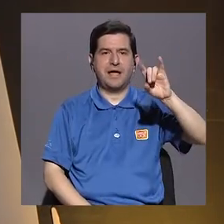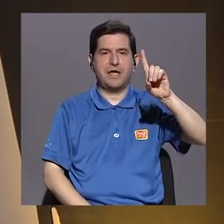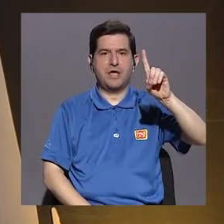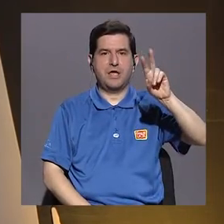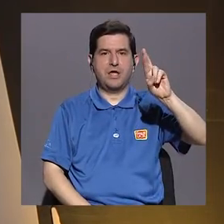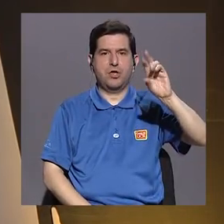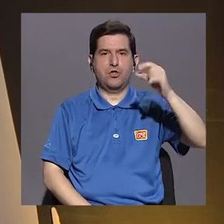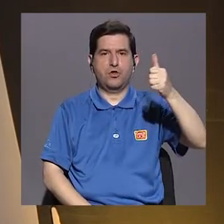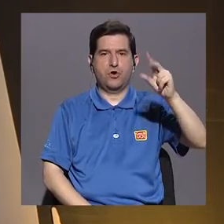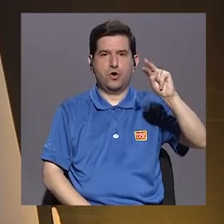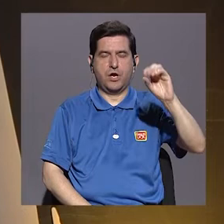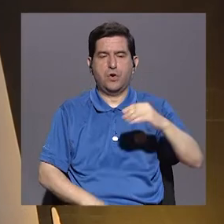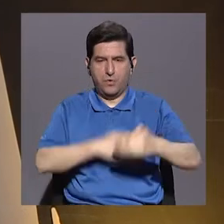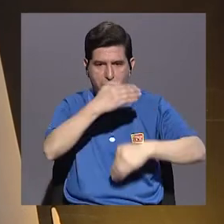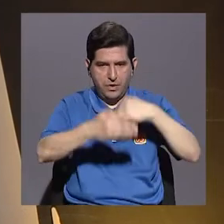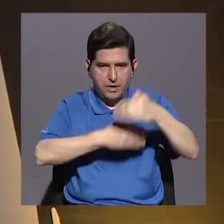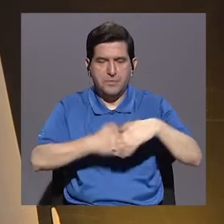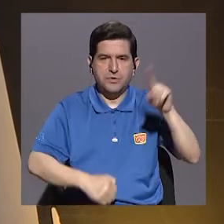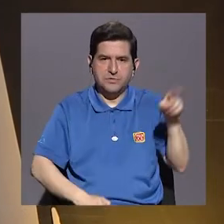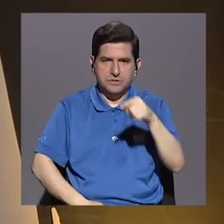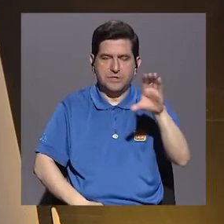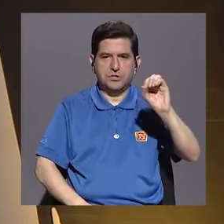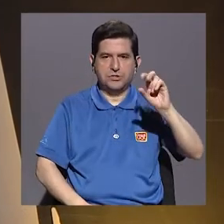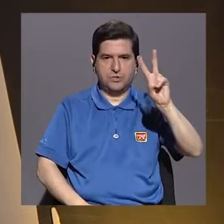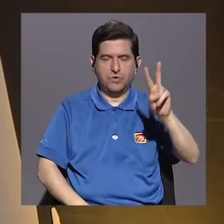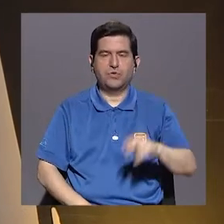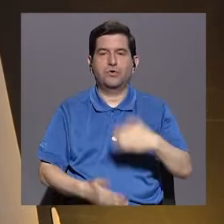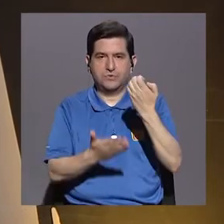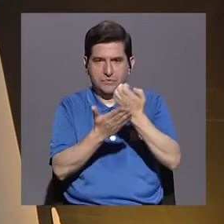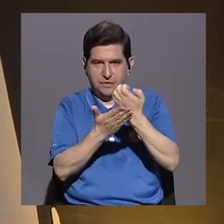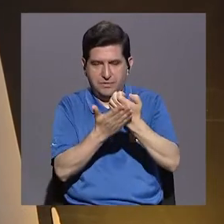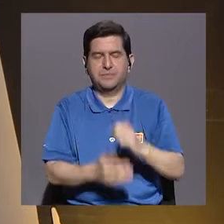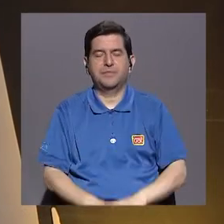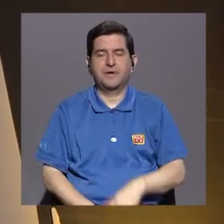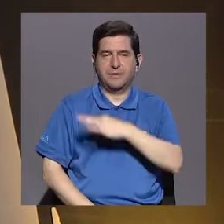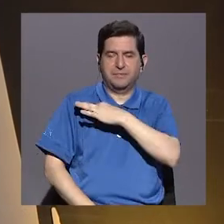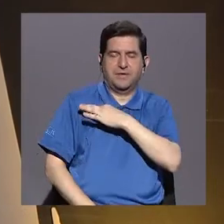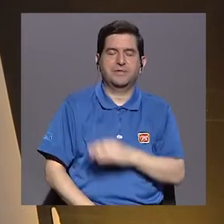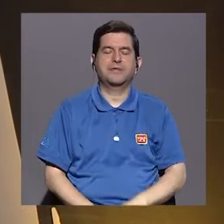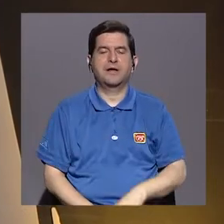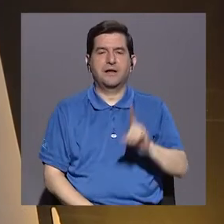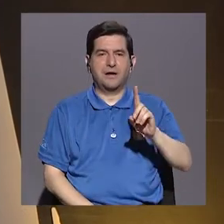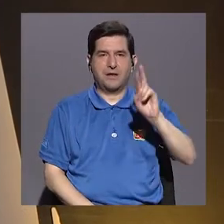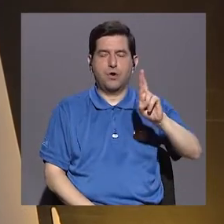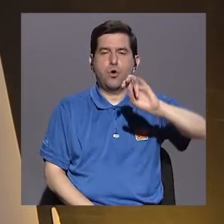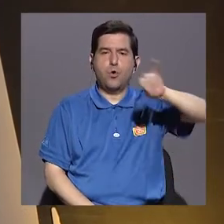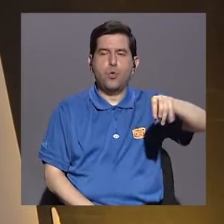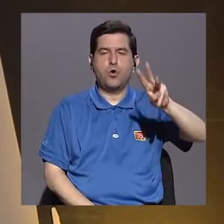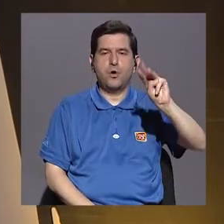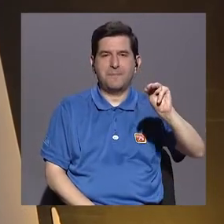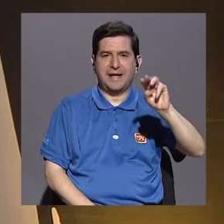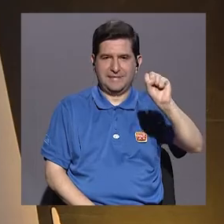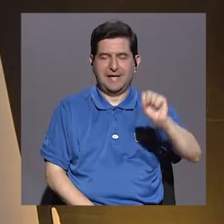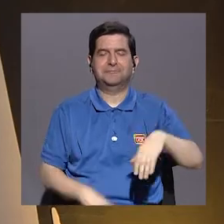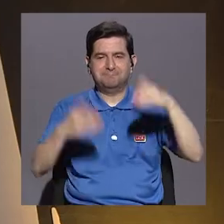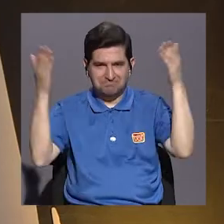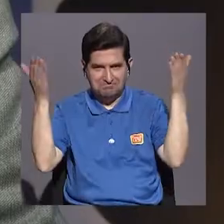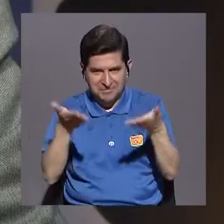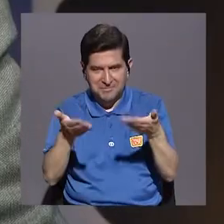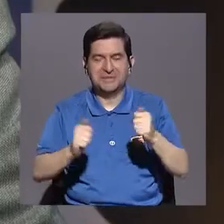marco de la descarbonización de la economía y para ello hemos invitado al doctor julio mata se queda bienvenido